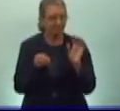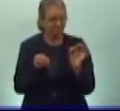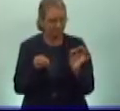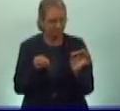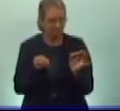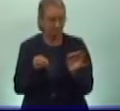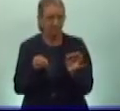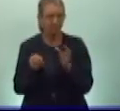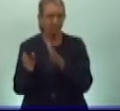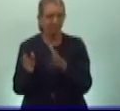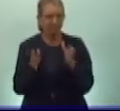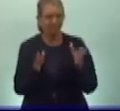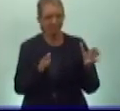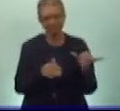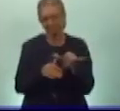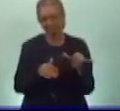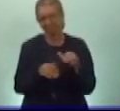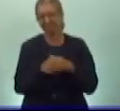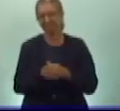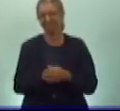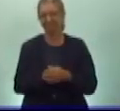en partes iguales.